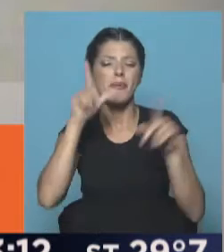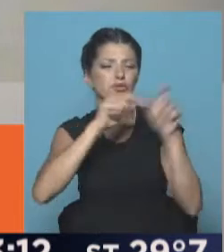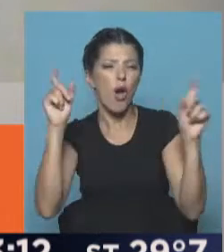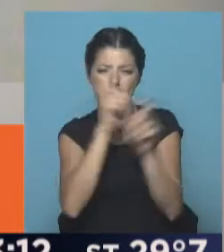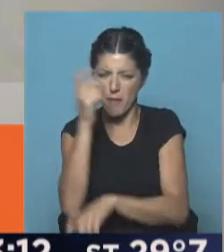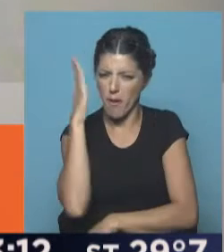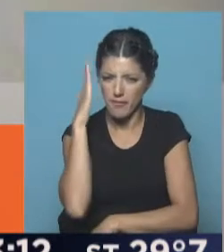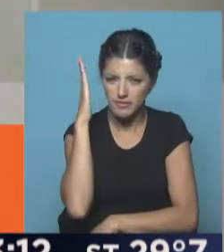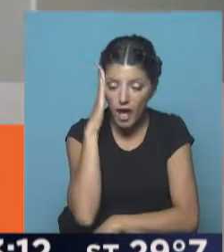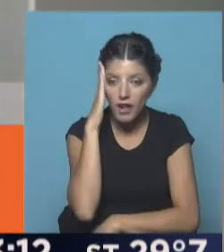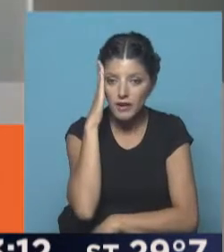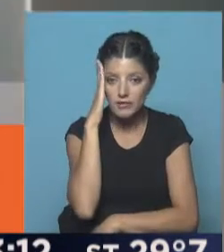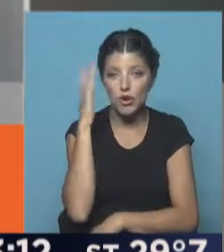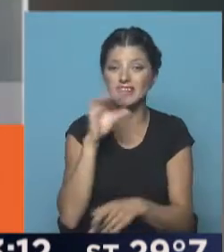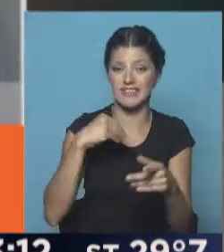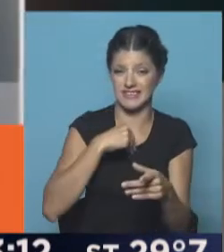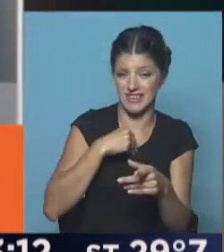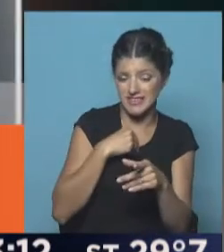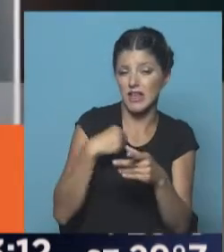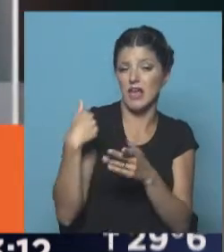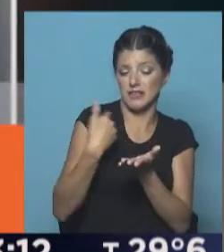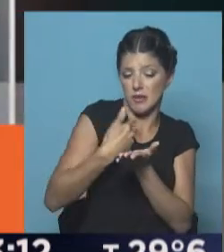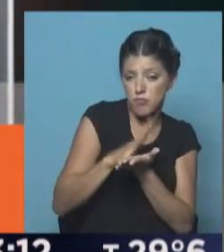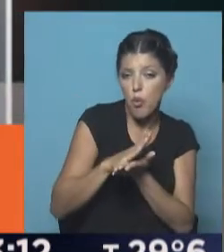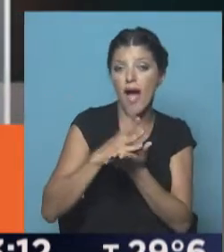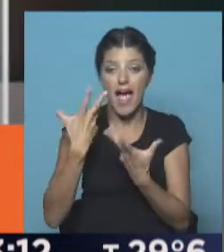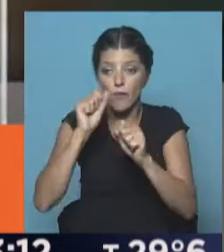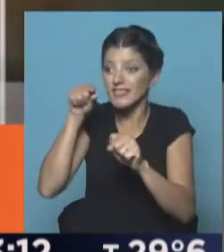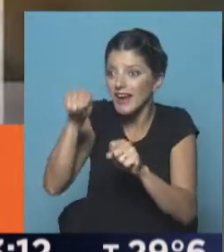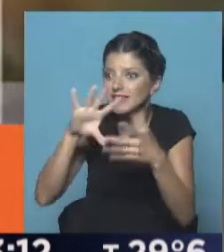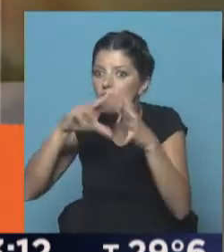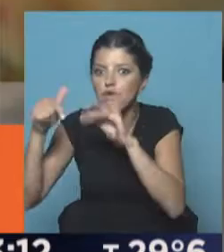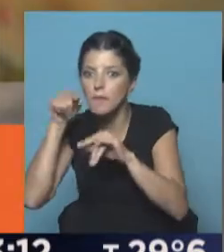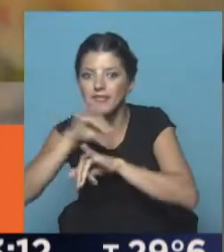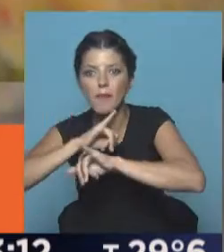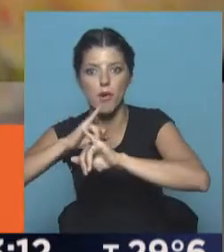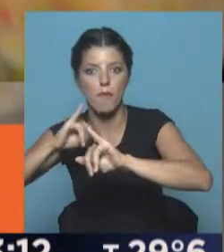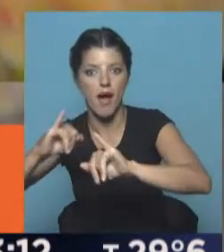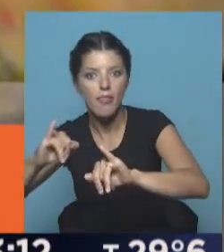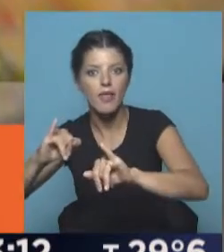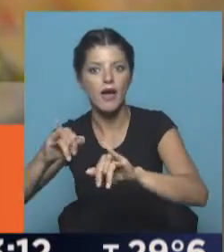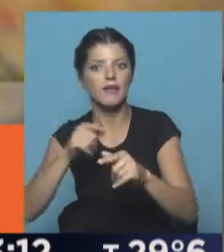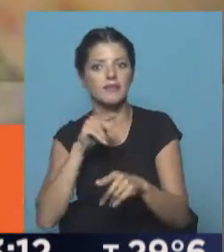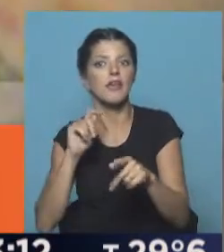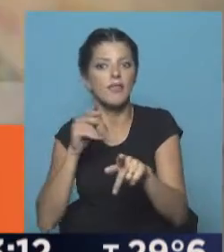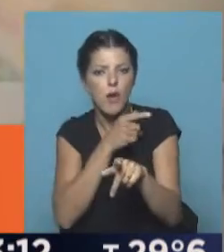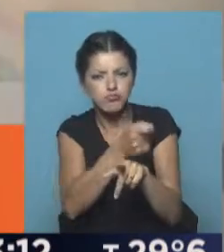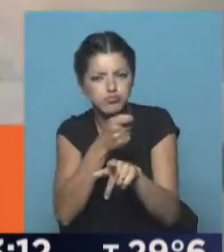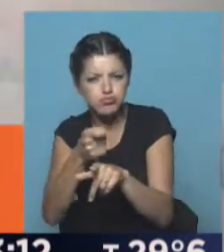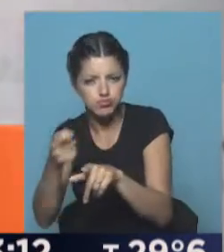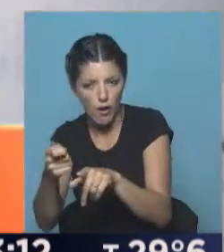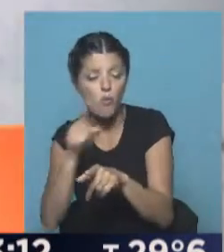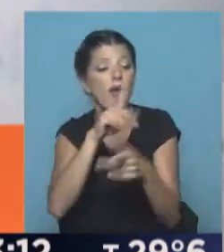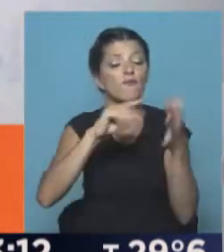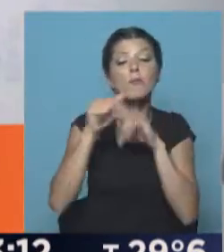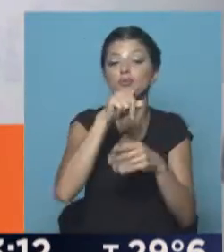desclasados encuentran en esta oferta de terrorismo aspiracional catarsis y emprendedorismo asesino, una salida final a